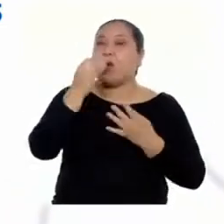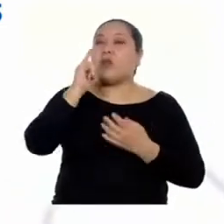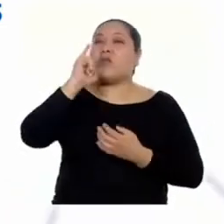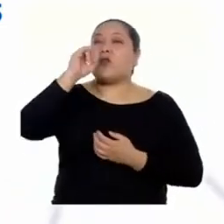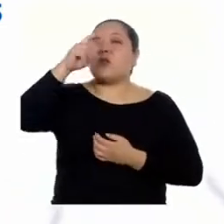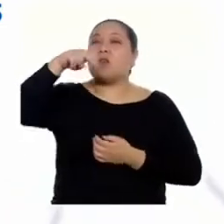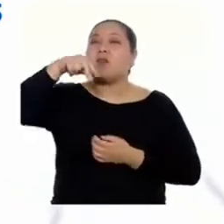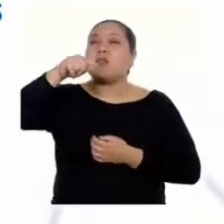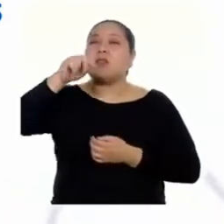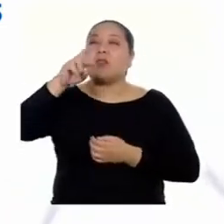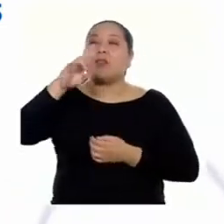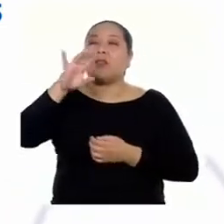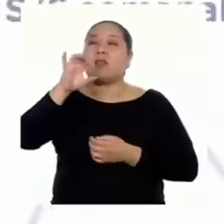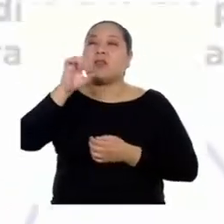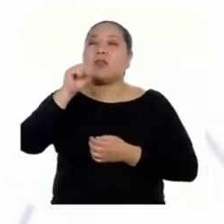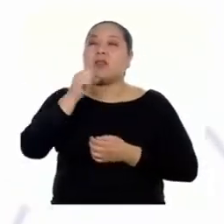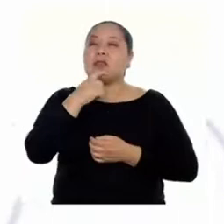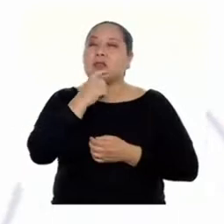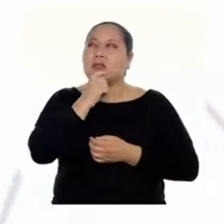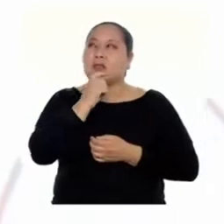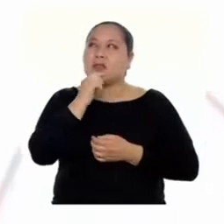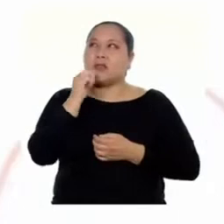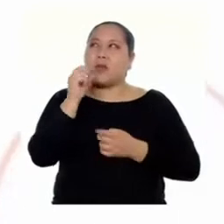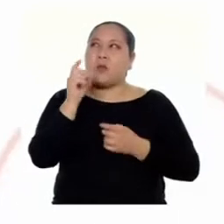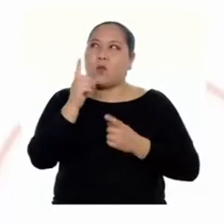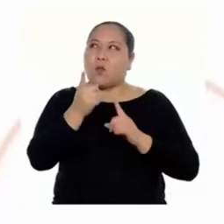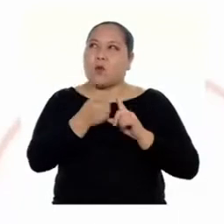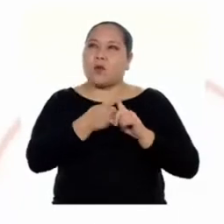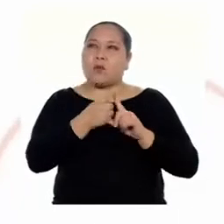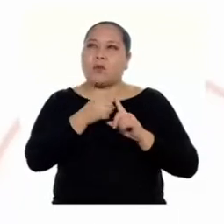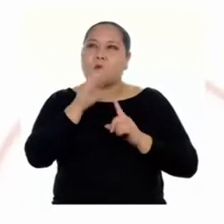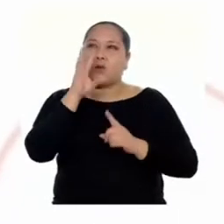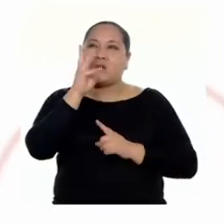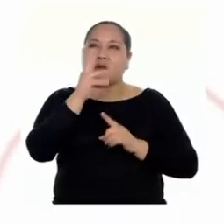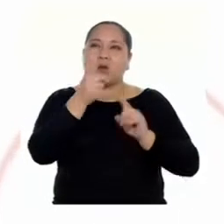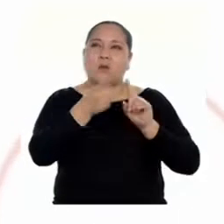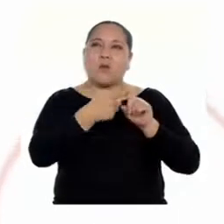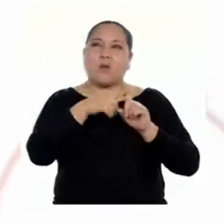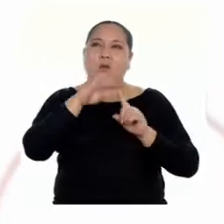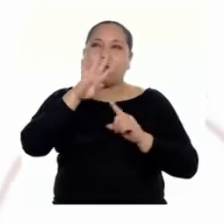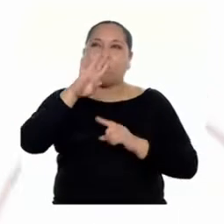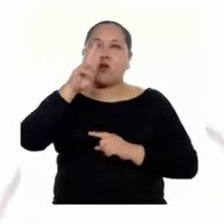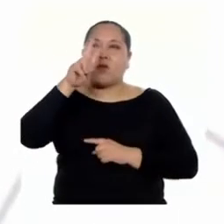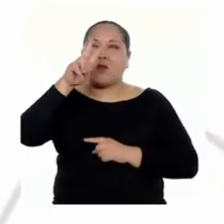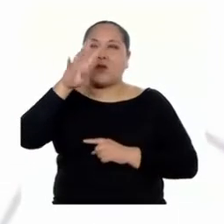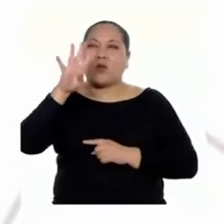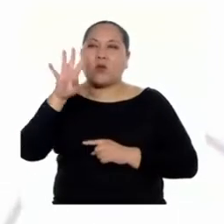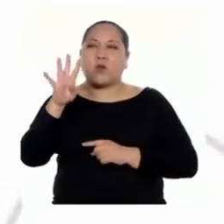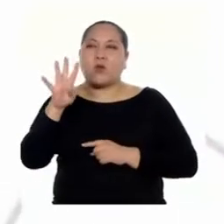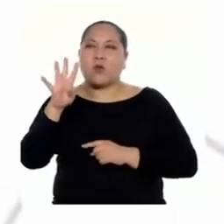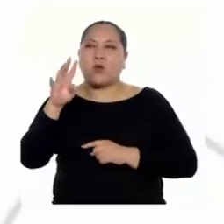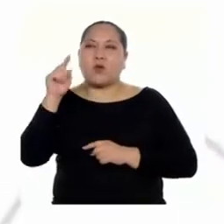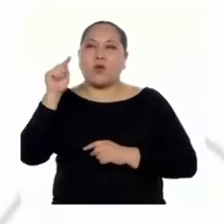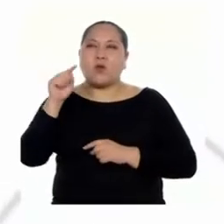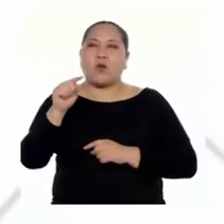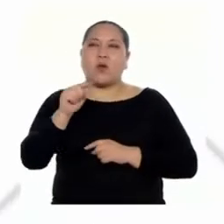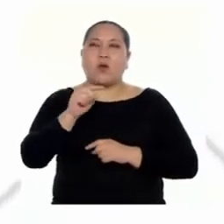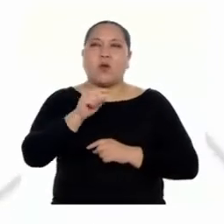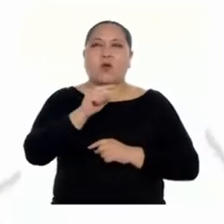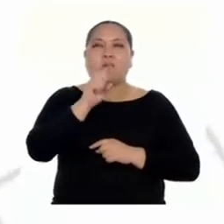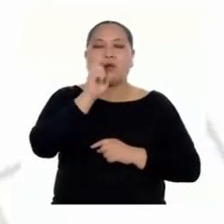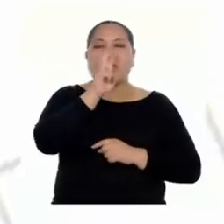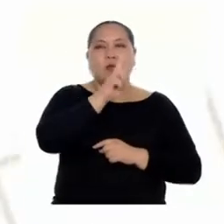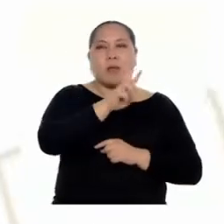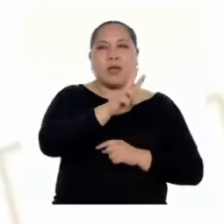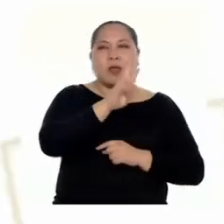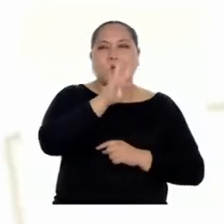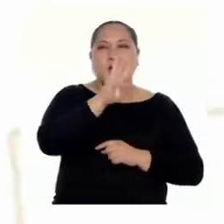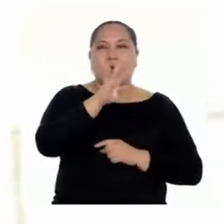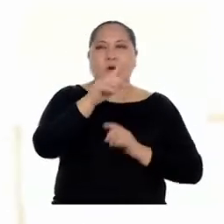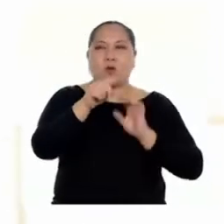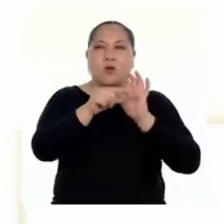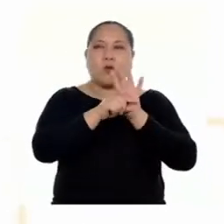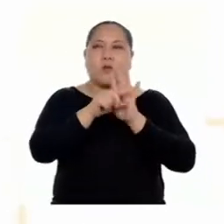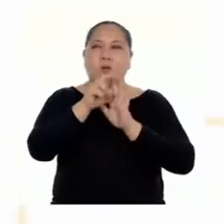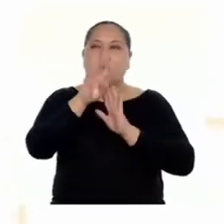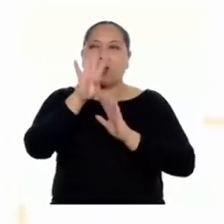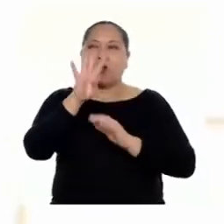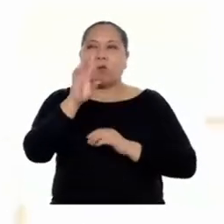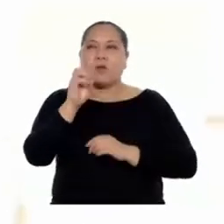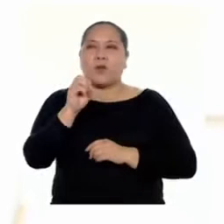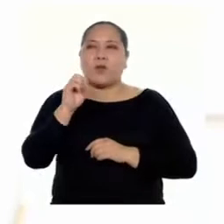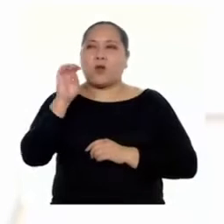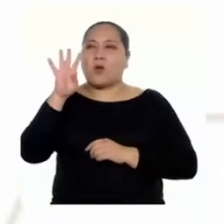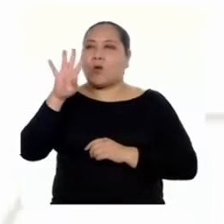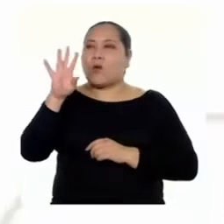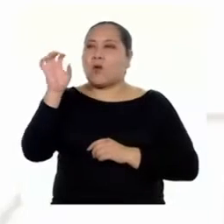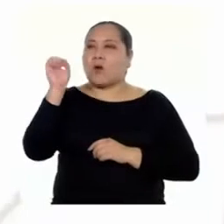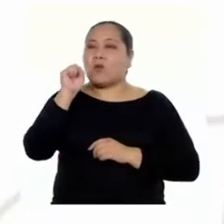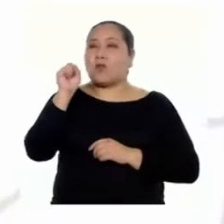interés? Si multiplico 6 por 4 tengo 24. Y si resto eso al capital inicial que le presté serían 4